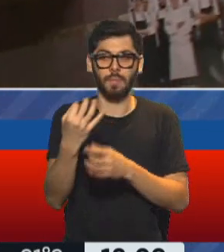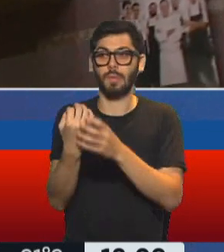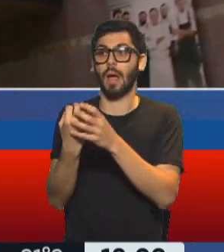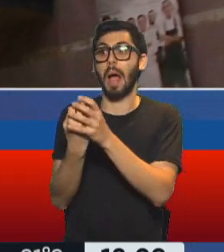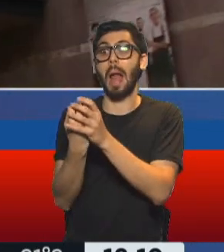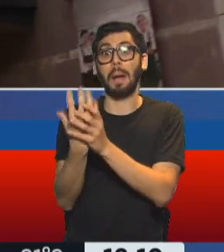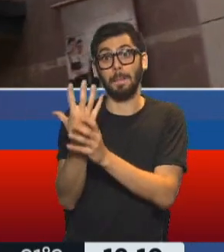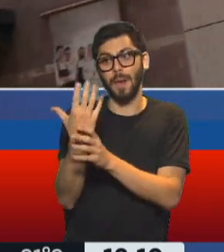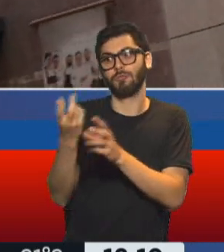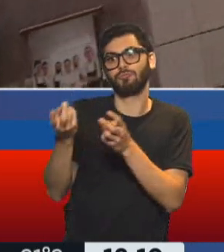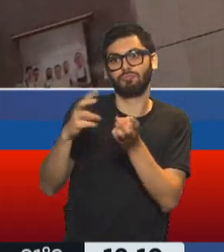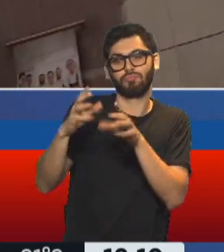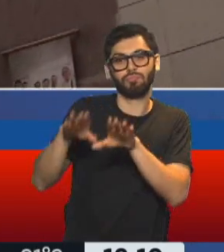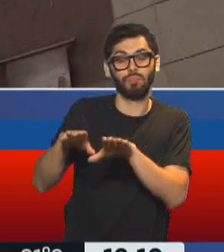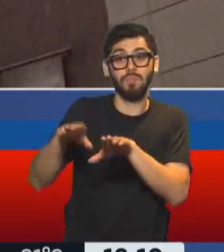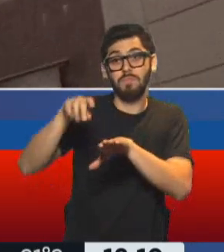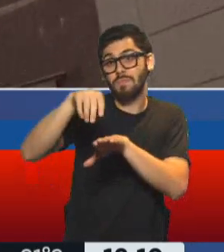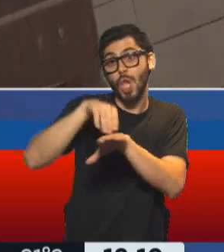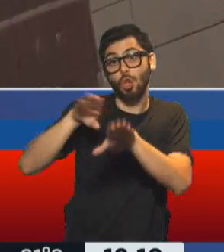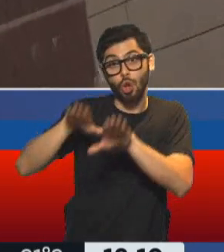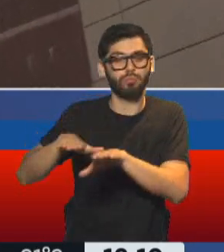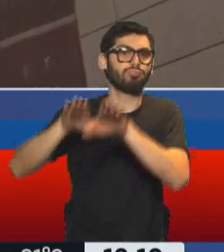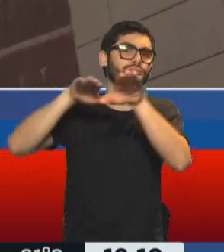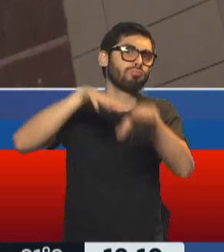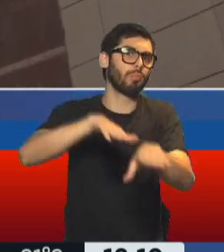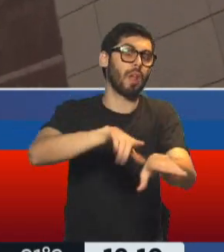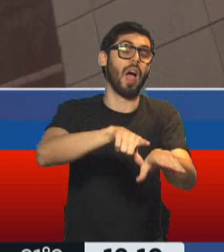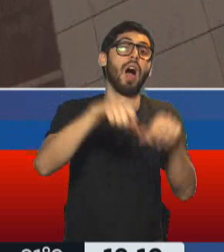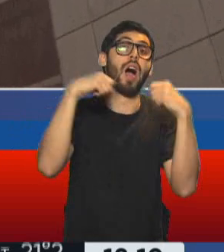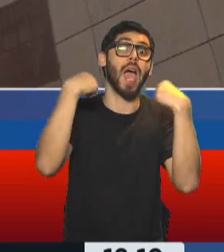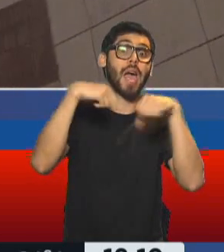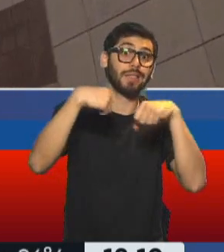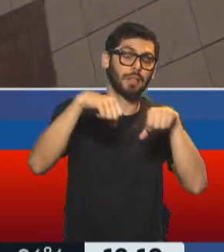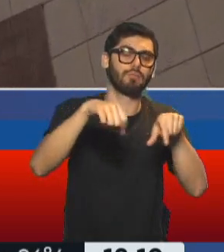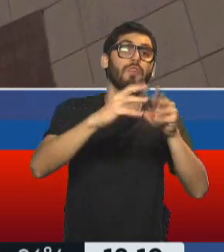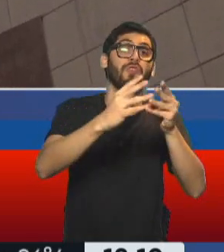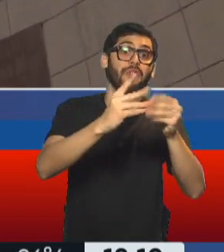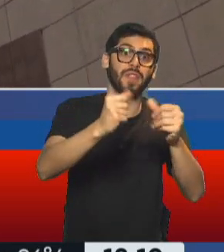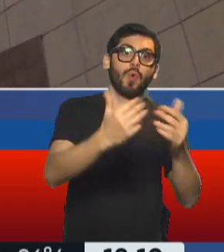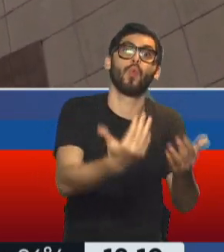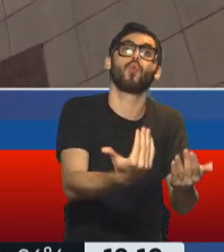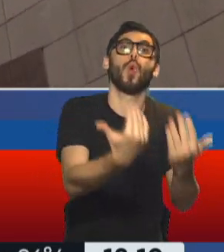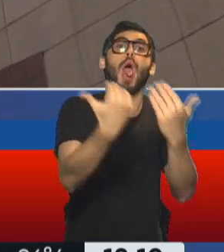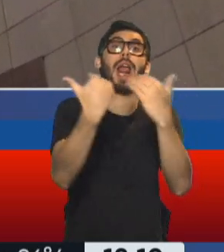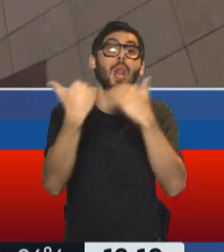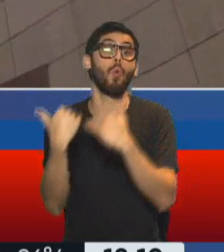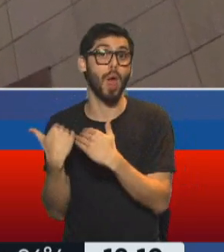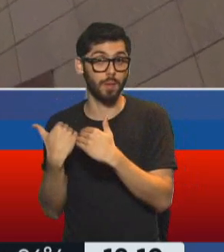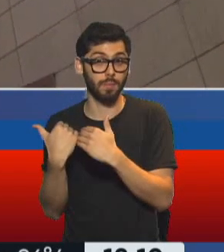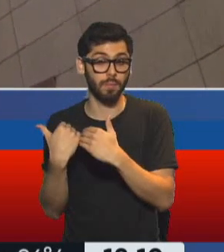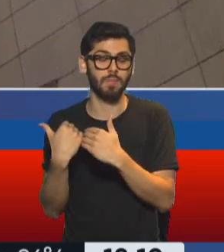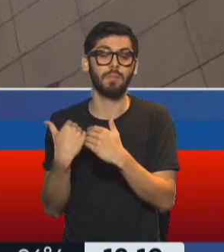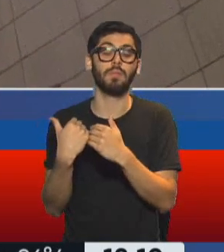fueron a realizar un entrenamiento y volvieron de vuelta aquí al hotel cerca del mediodía. También